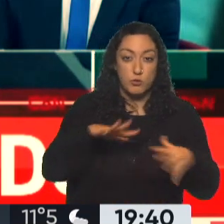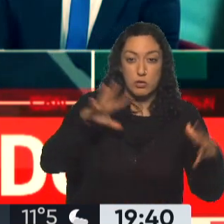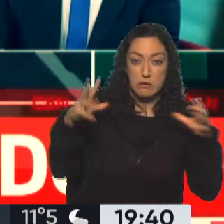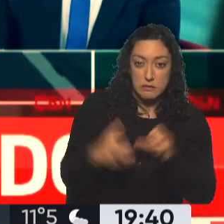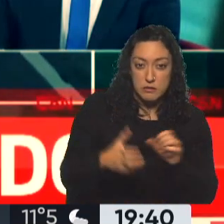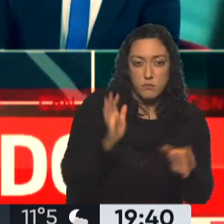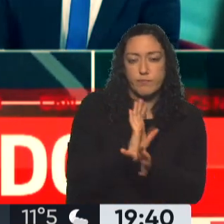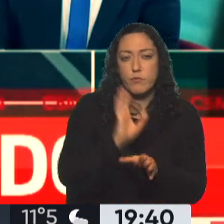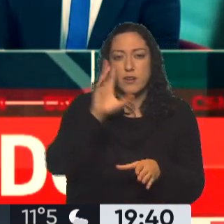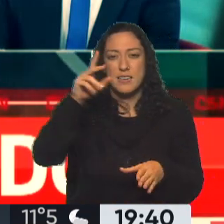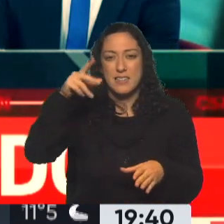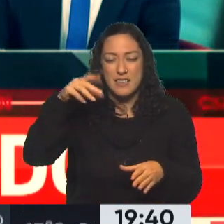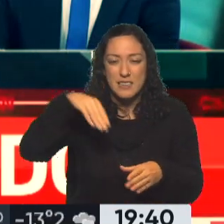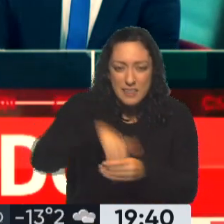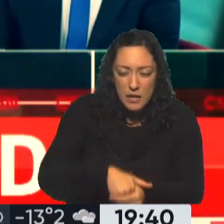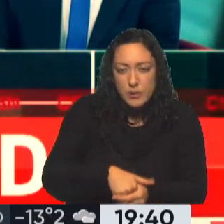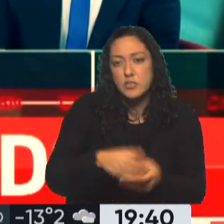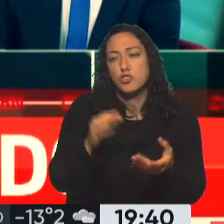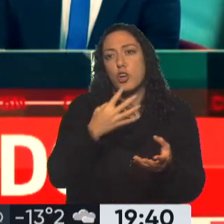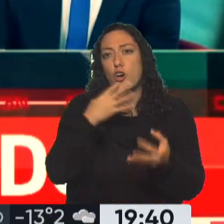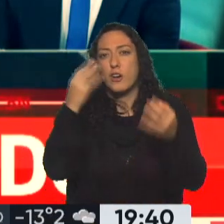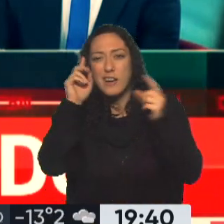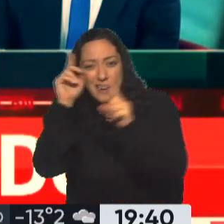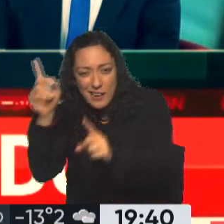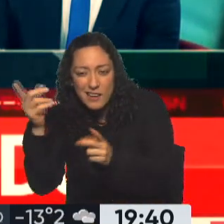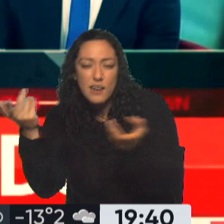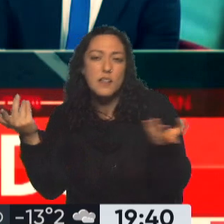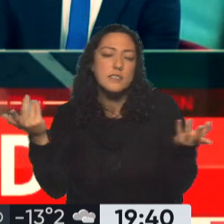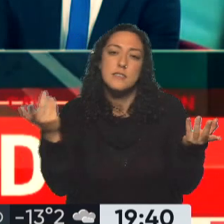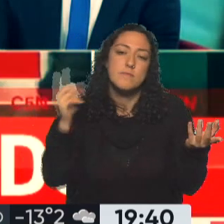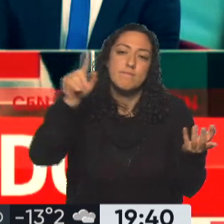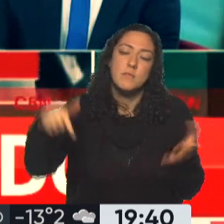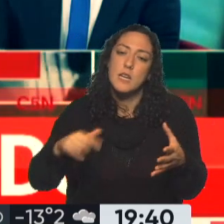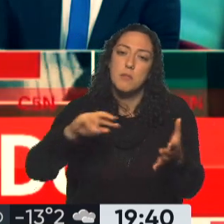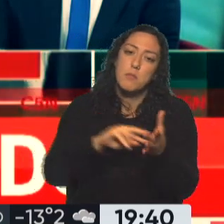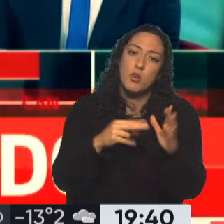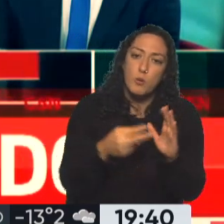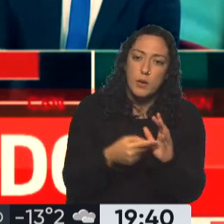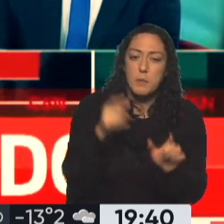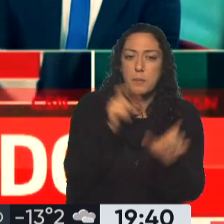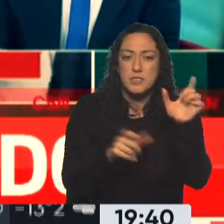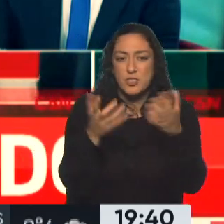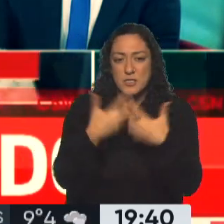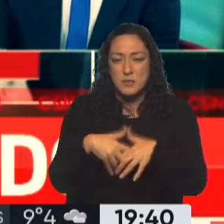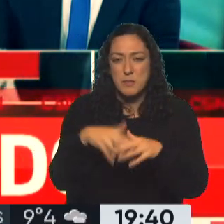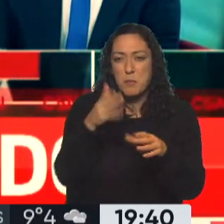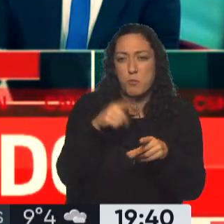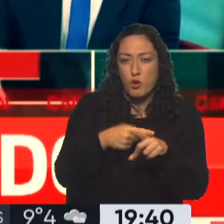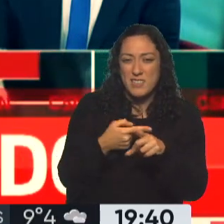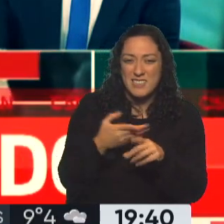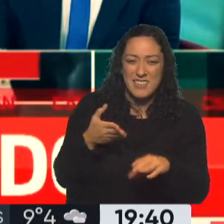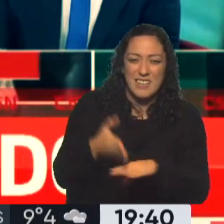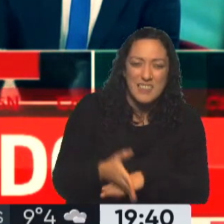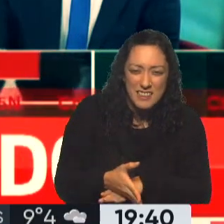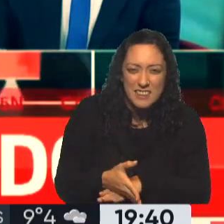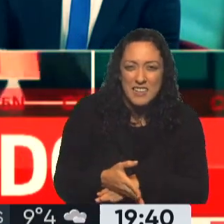capacidad de intervención, en su legitimidad, que hace que, digamos, ingresen al sistema político